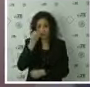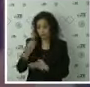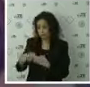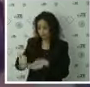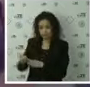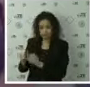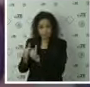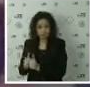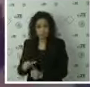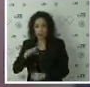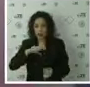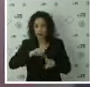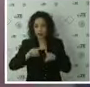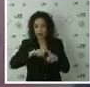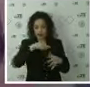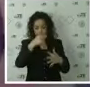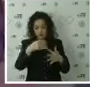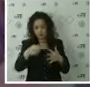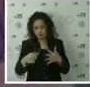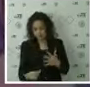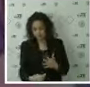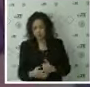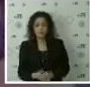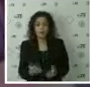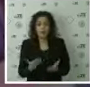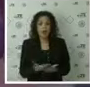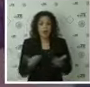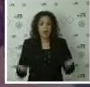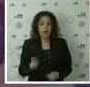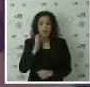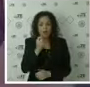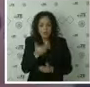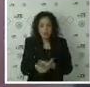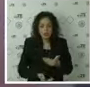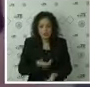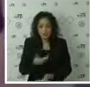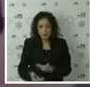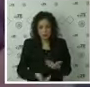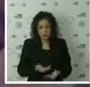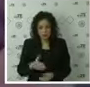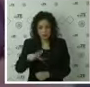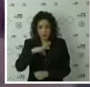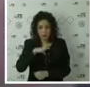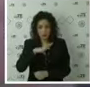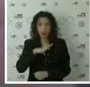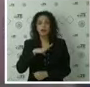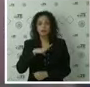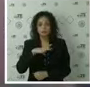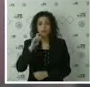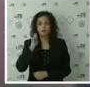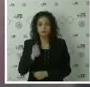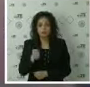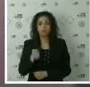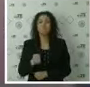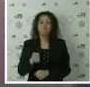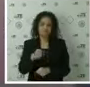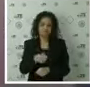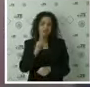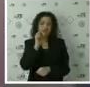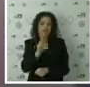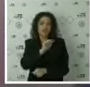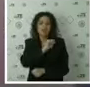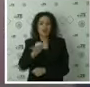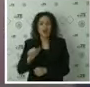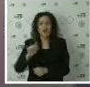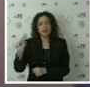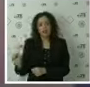podemos encontrar con varias situaciones. Actualmente la mayoría de los servicios que recibimos en contingencia son brindados desde los medios digitales, y es